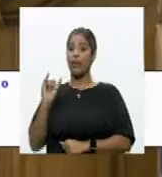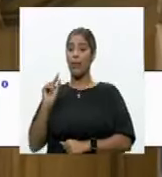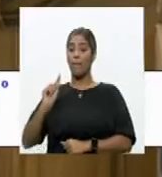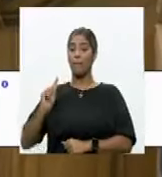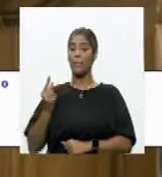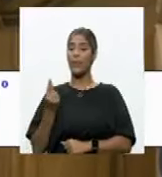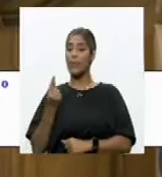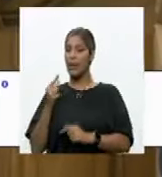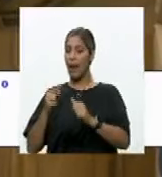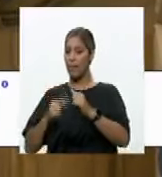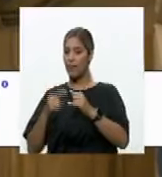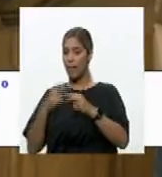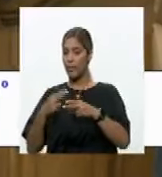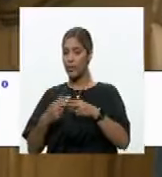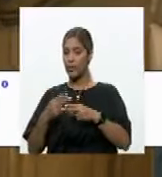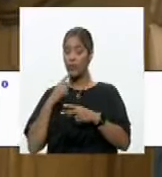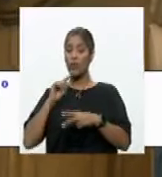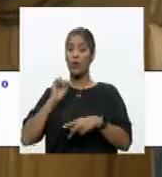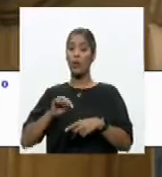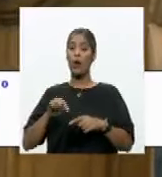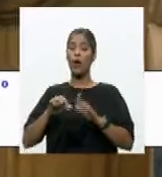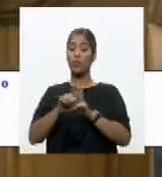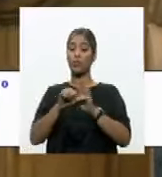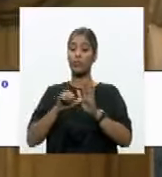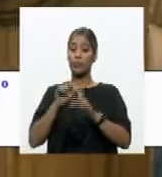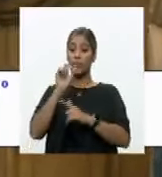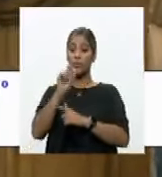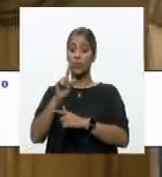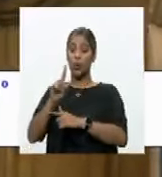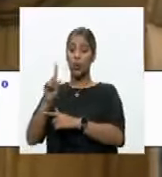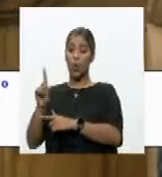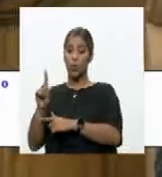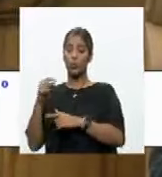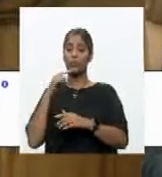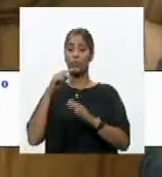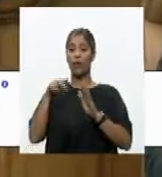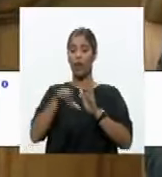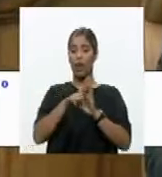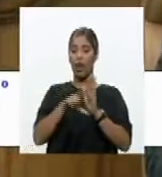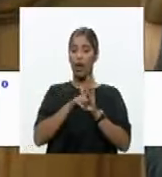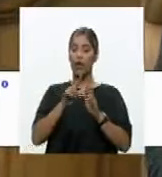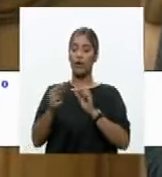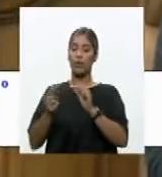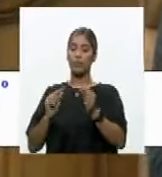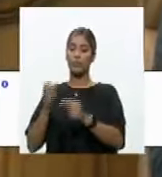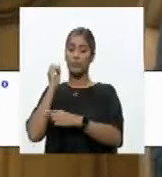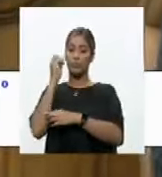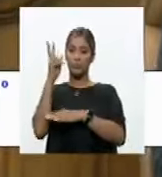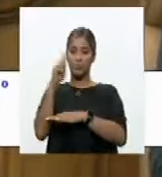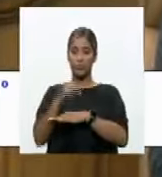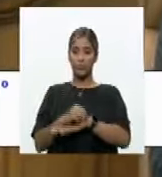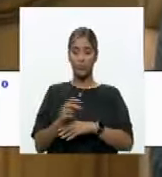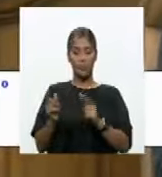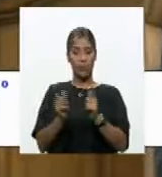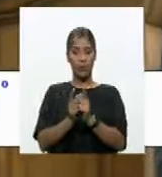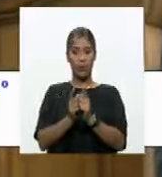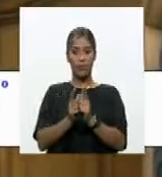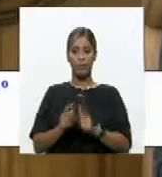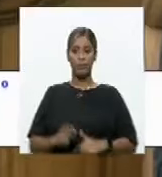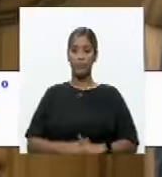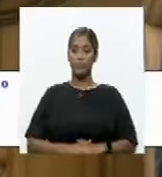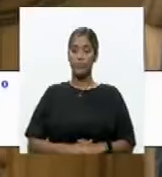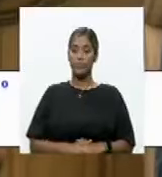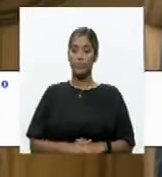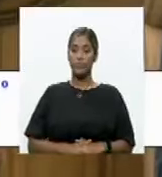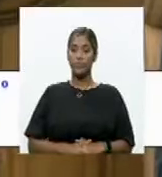De conformidad con lo previsto en el artículo 111 del Reglamento Interior y debates de la Asamblea Nacional. Es todo, señor